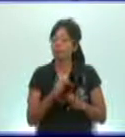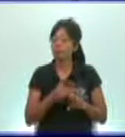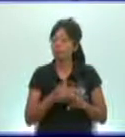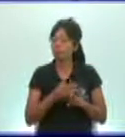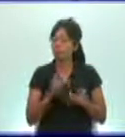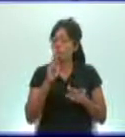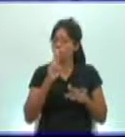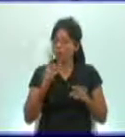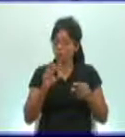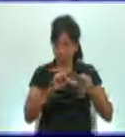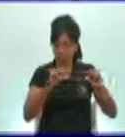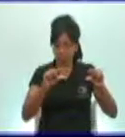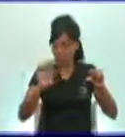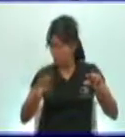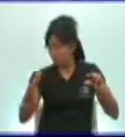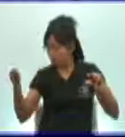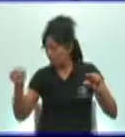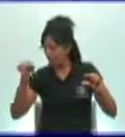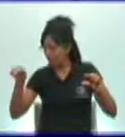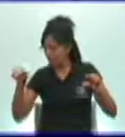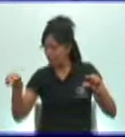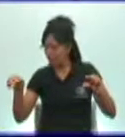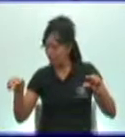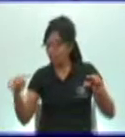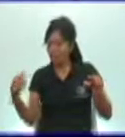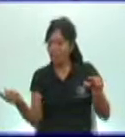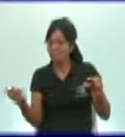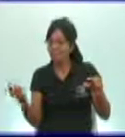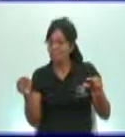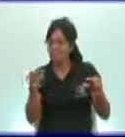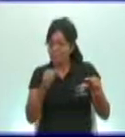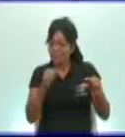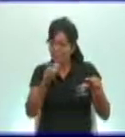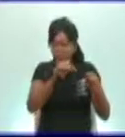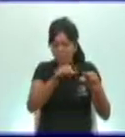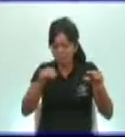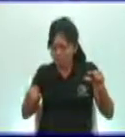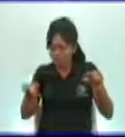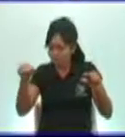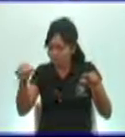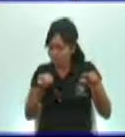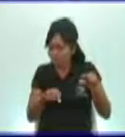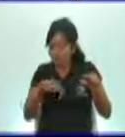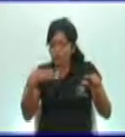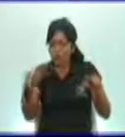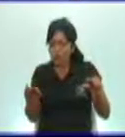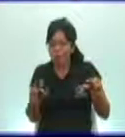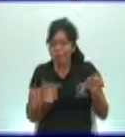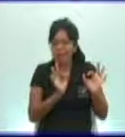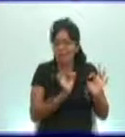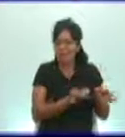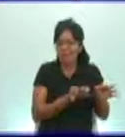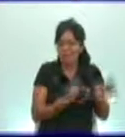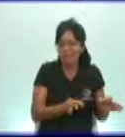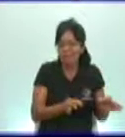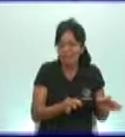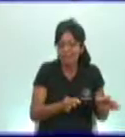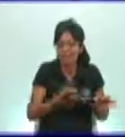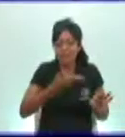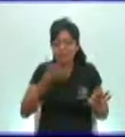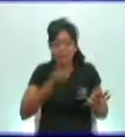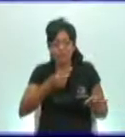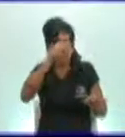lado de cada una de ellas a cuál pertenece, si a una oración enunciativa afirmativa o a una oración